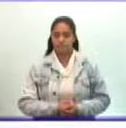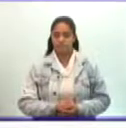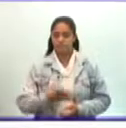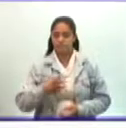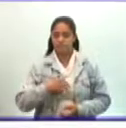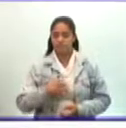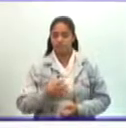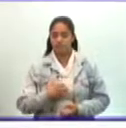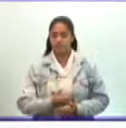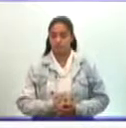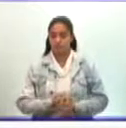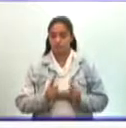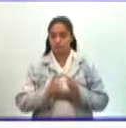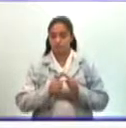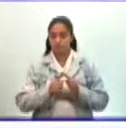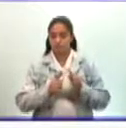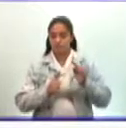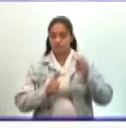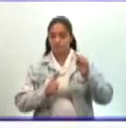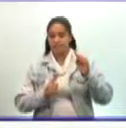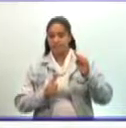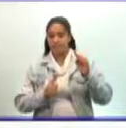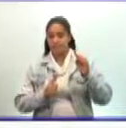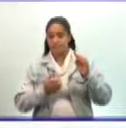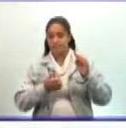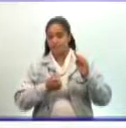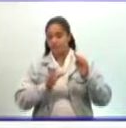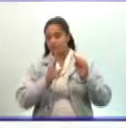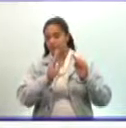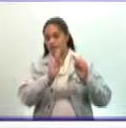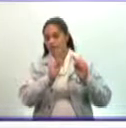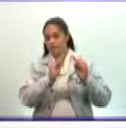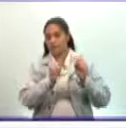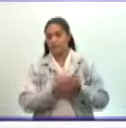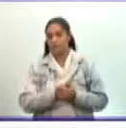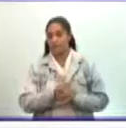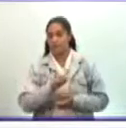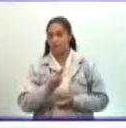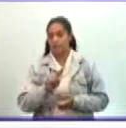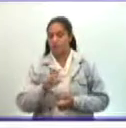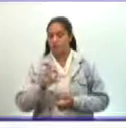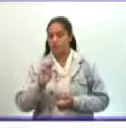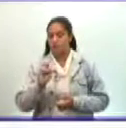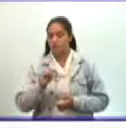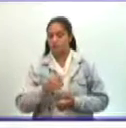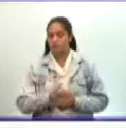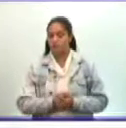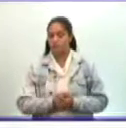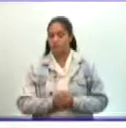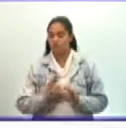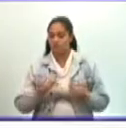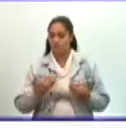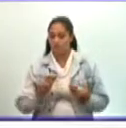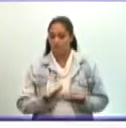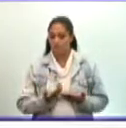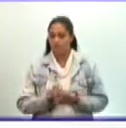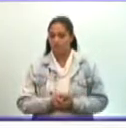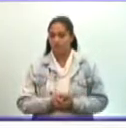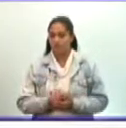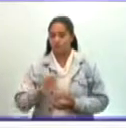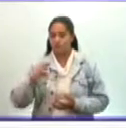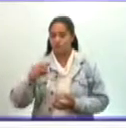tenemos que el segmento AB es 12 centímetros. Además, que el